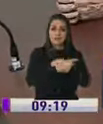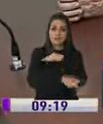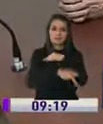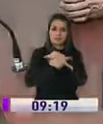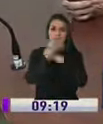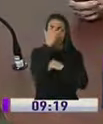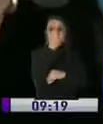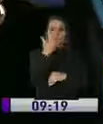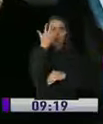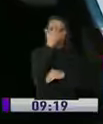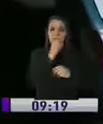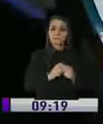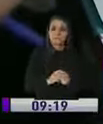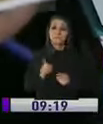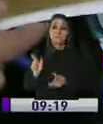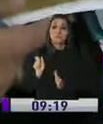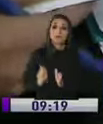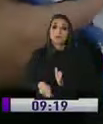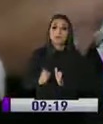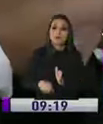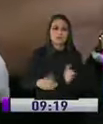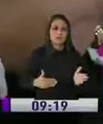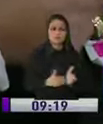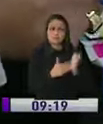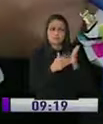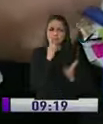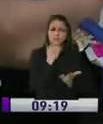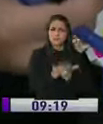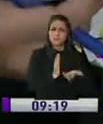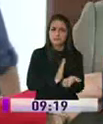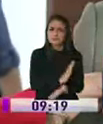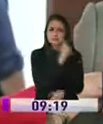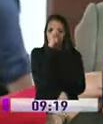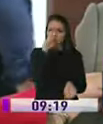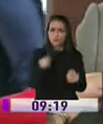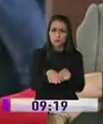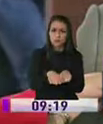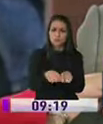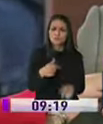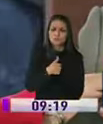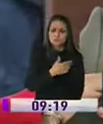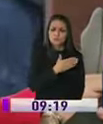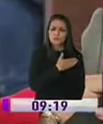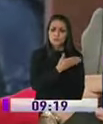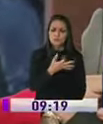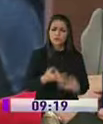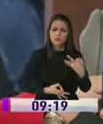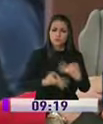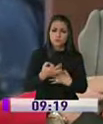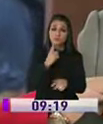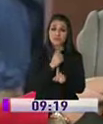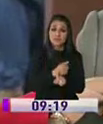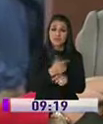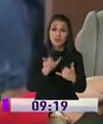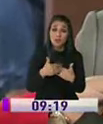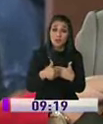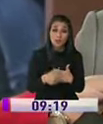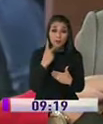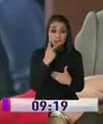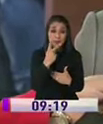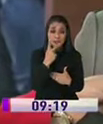de Esmeraldas. Su abogado defensor refutó las pruebas expuestas. Yo confío aún en la justicia a pesar de todo lo que está sucediendo y